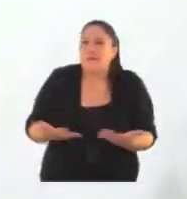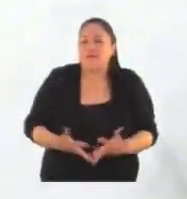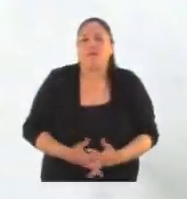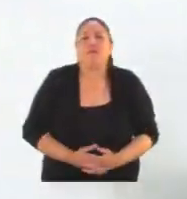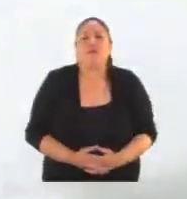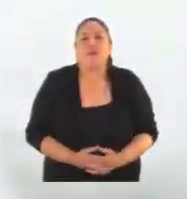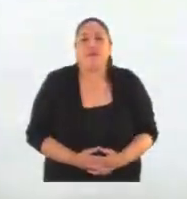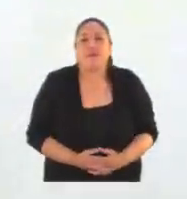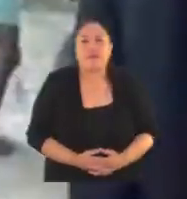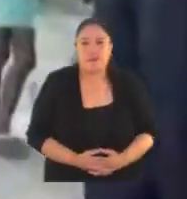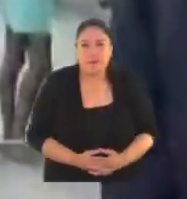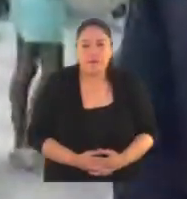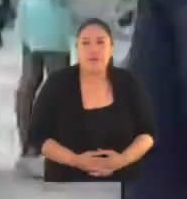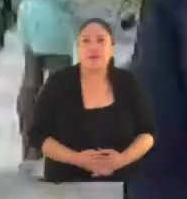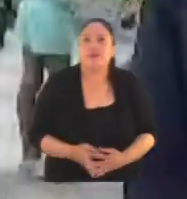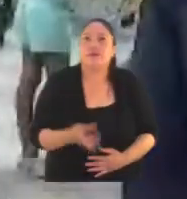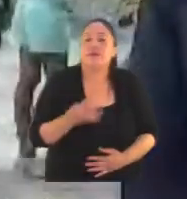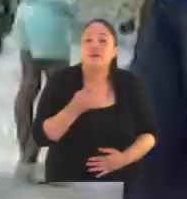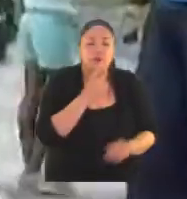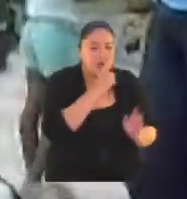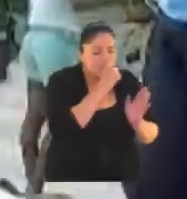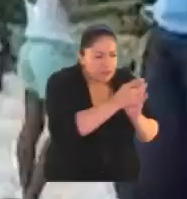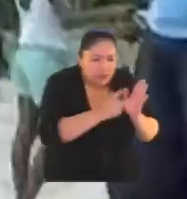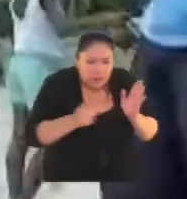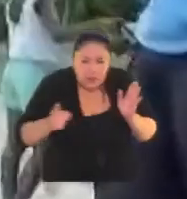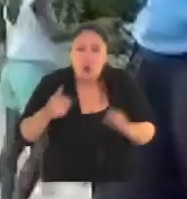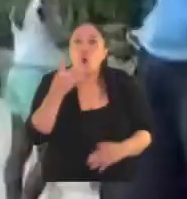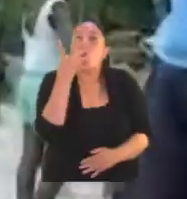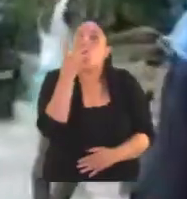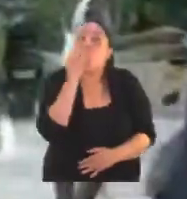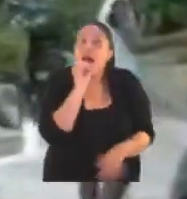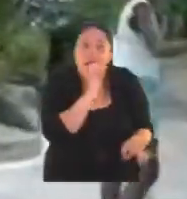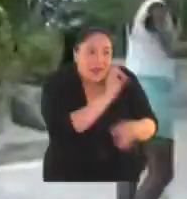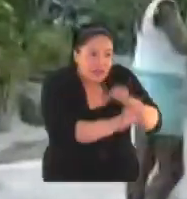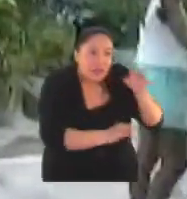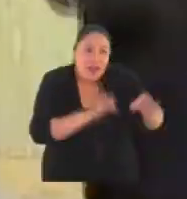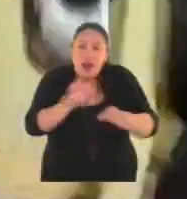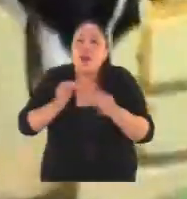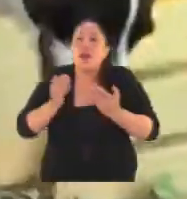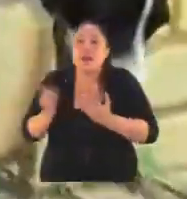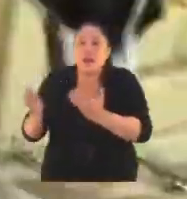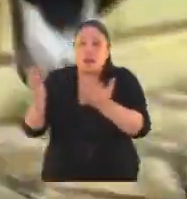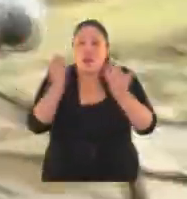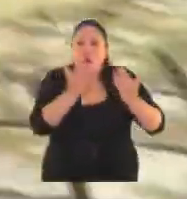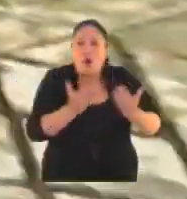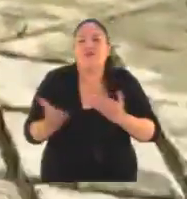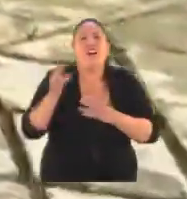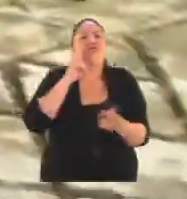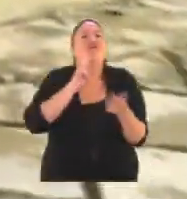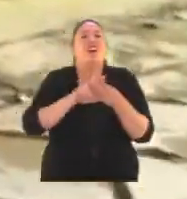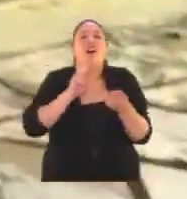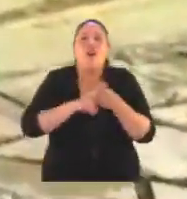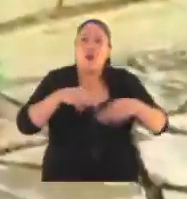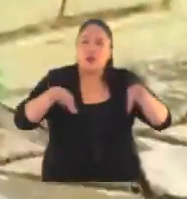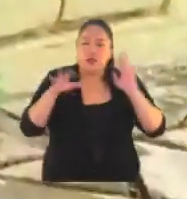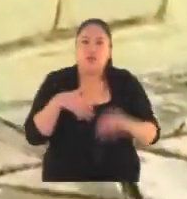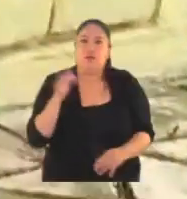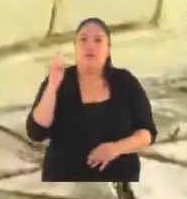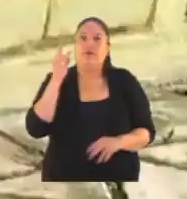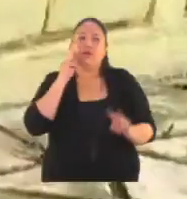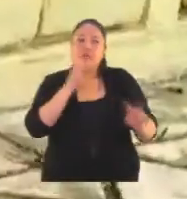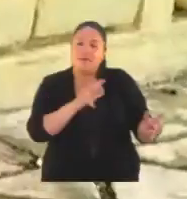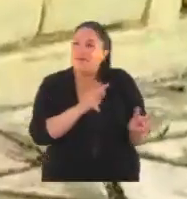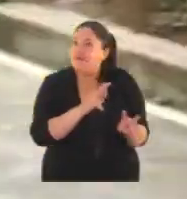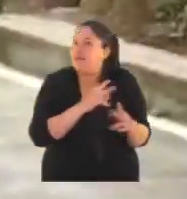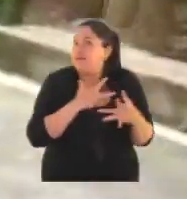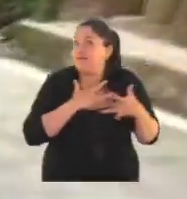Tiene bajo su amparo 40 animales entre perros y gatos. En las calles de Quibdó ya la conocen, en su comunidad todos son testigos de su buen corazón